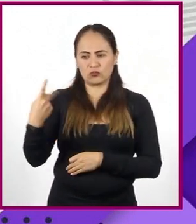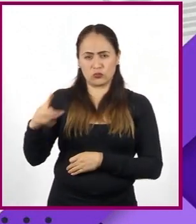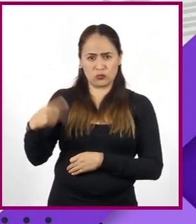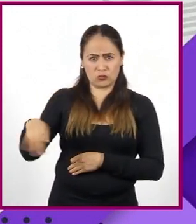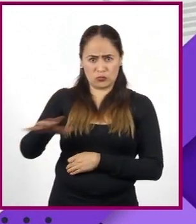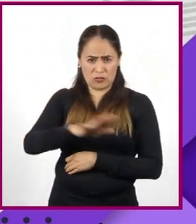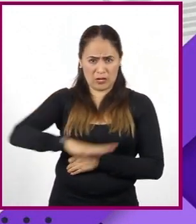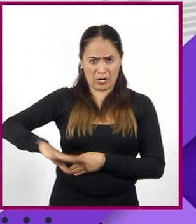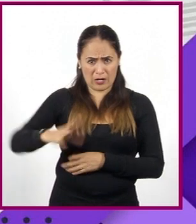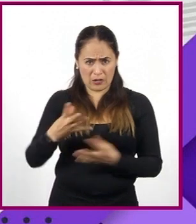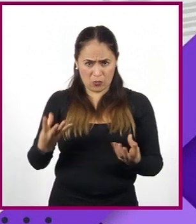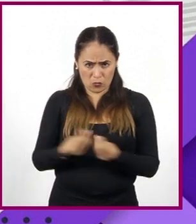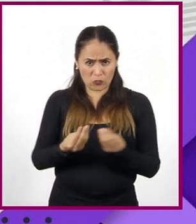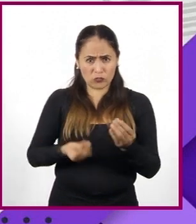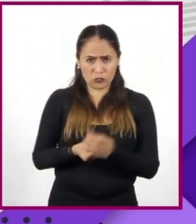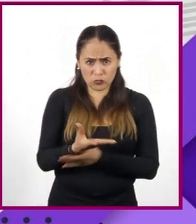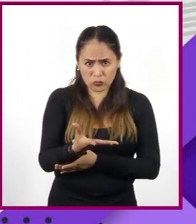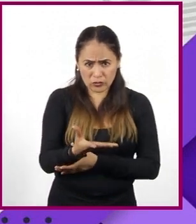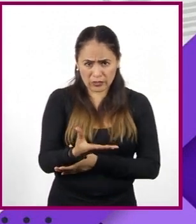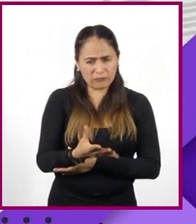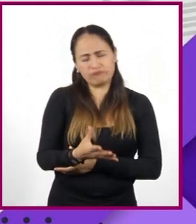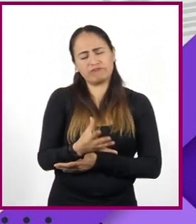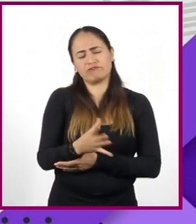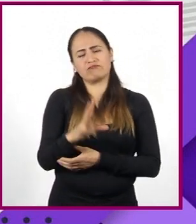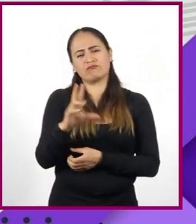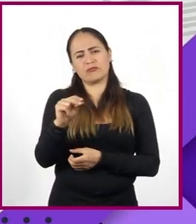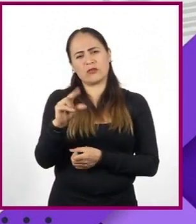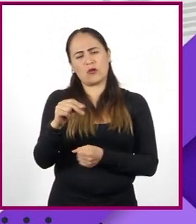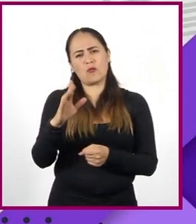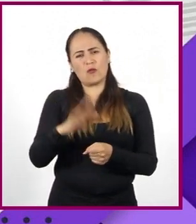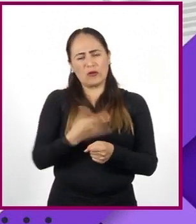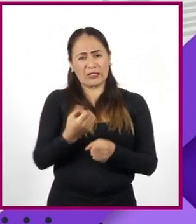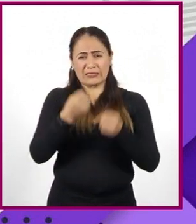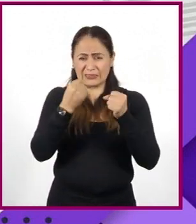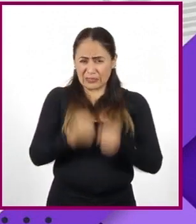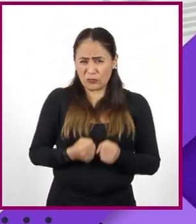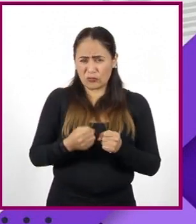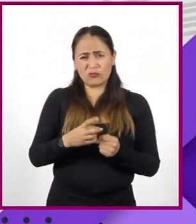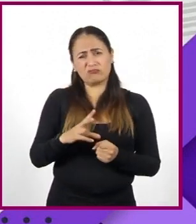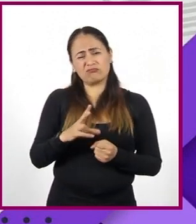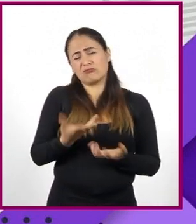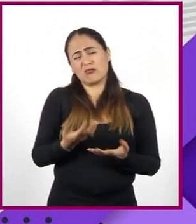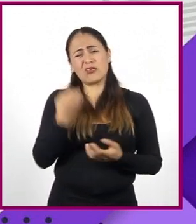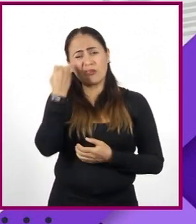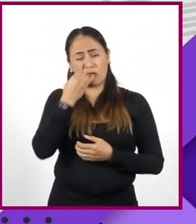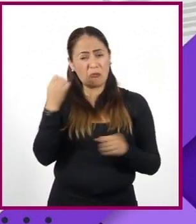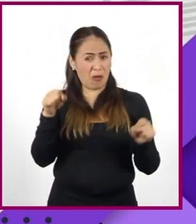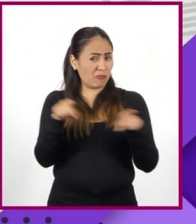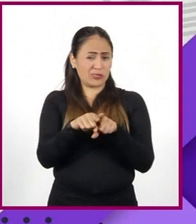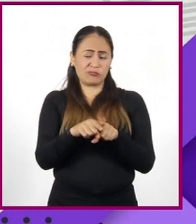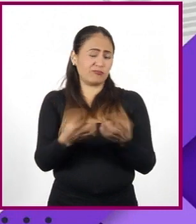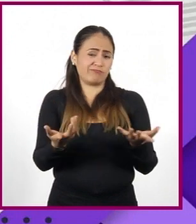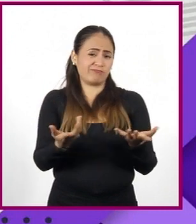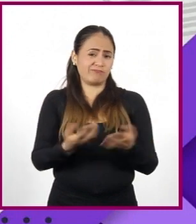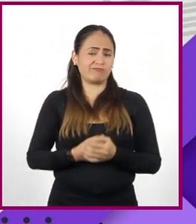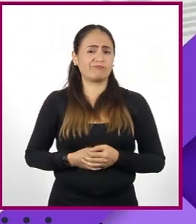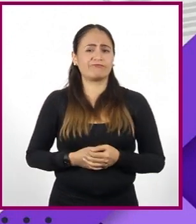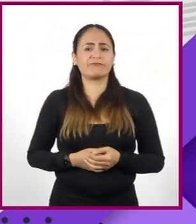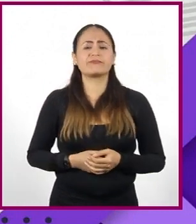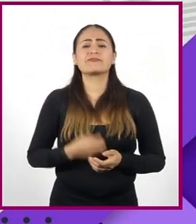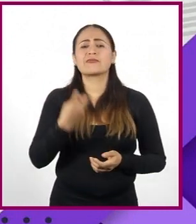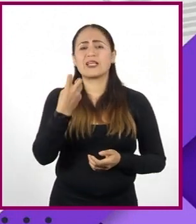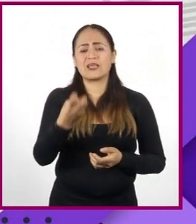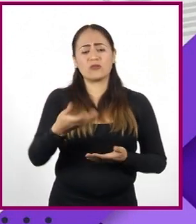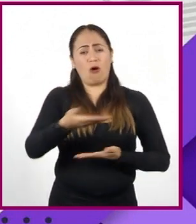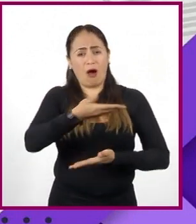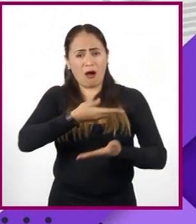del vecindario porque probablemente se sienten inseguros al no hablar el mismo idioma. Esto ha provocado que no